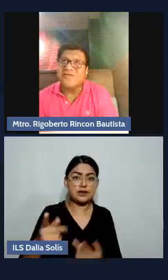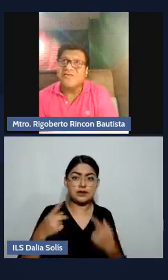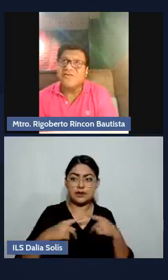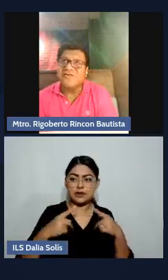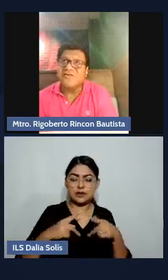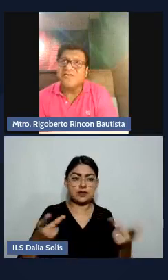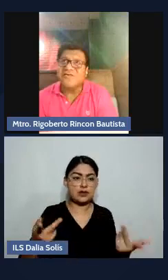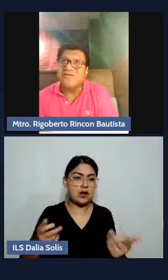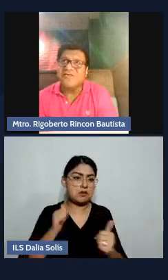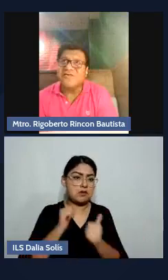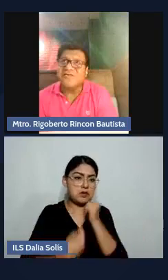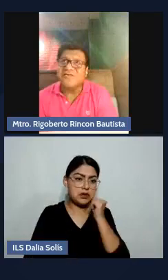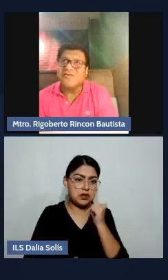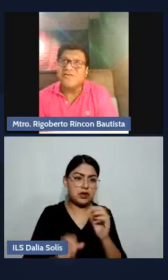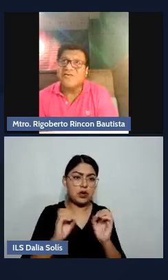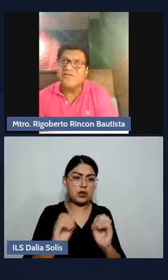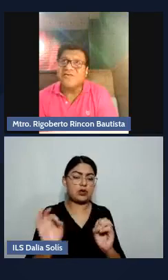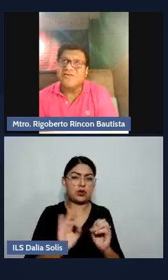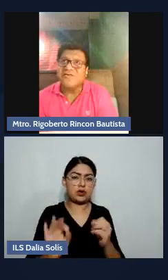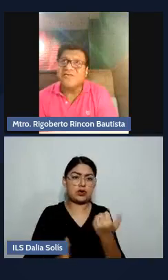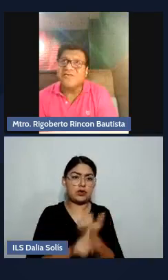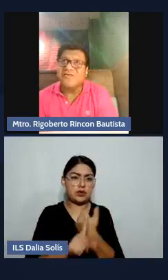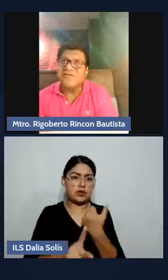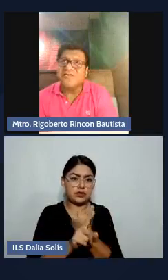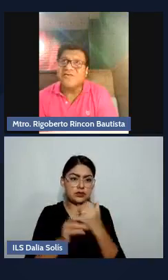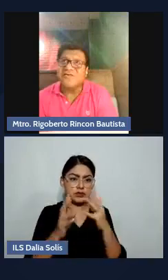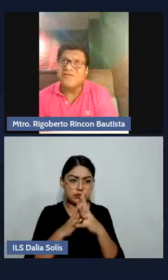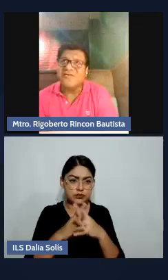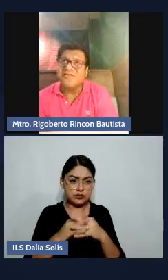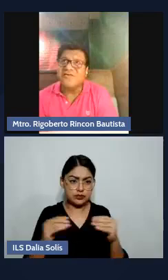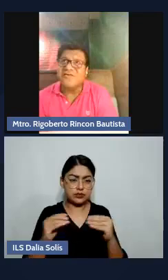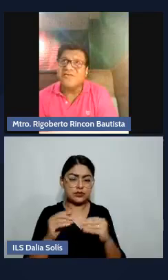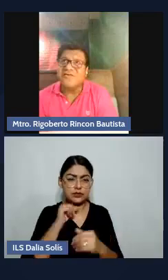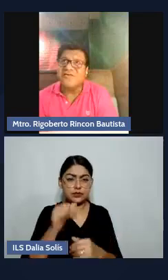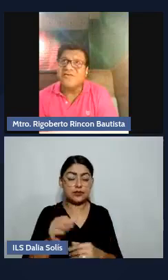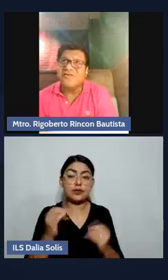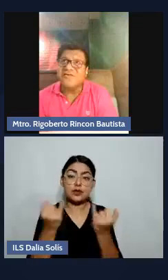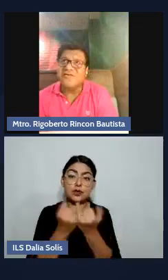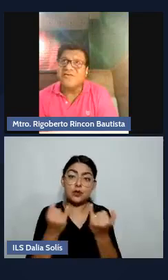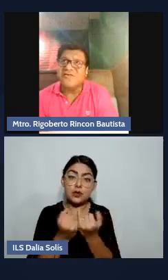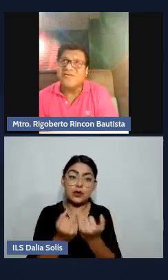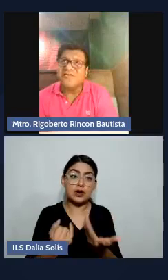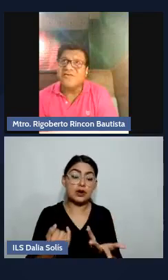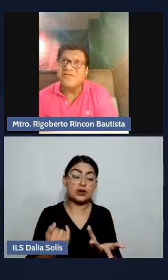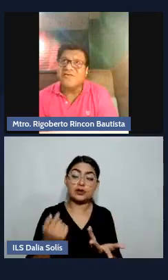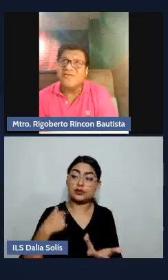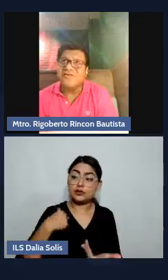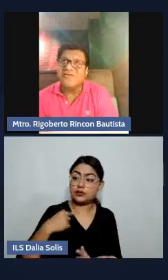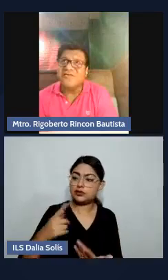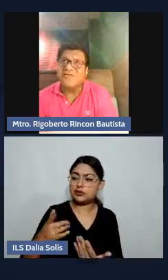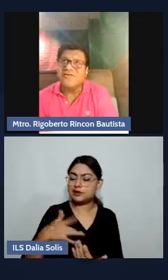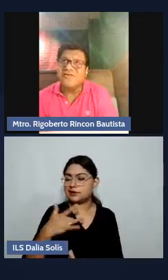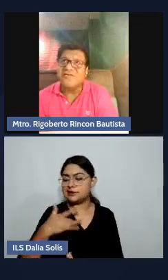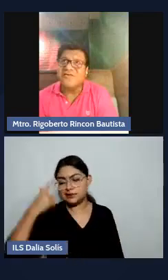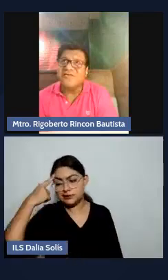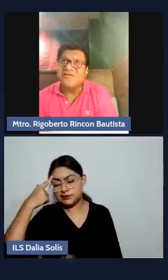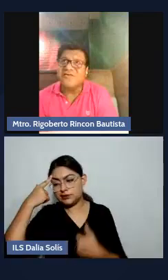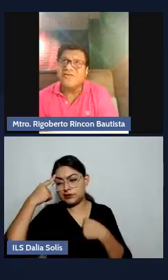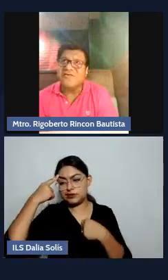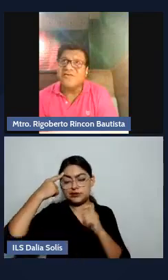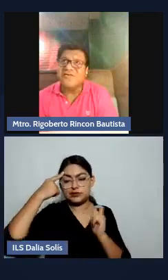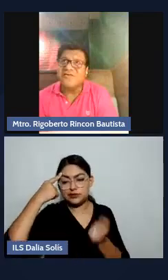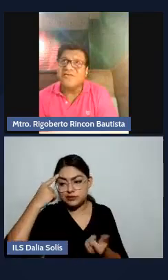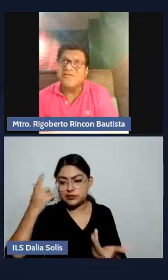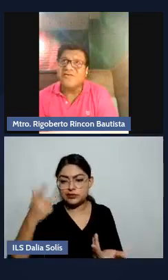pueda solucionar una situación laboral, tiene a lo mejor que tengo problemas existenciales con las metas que